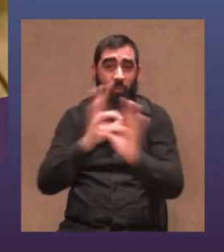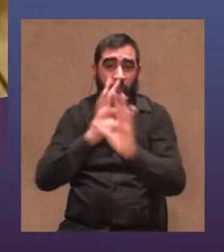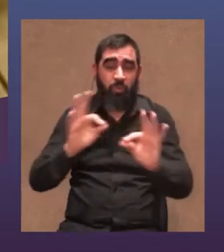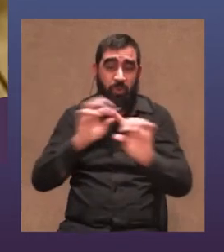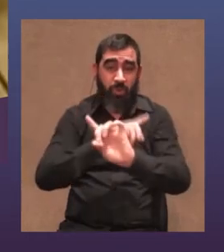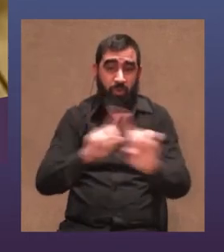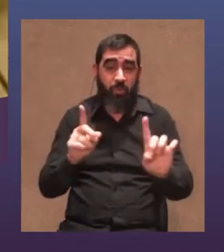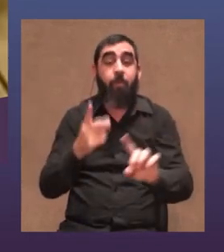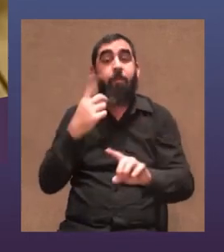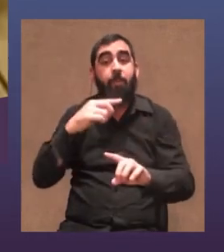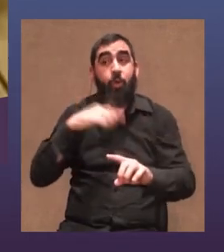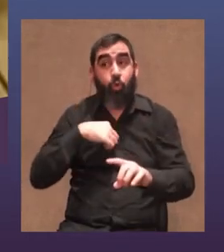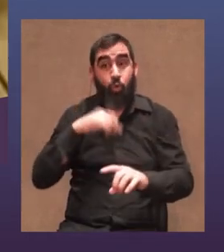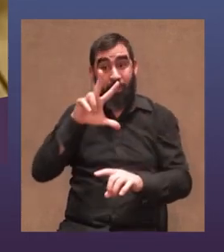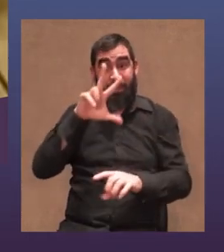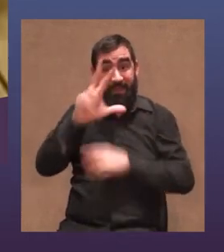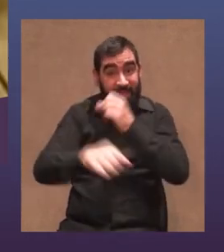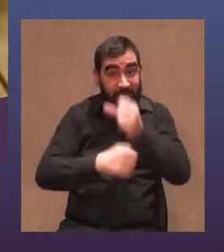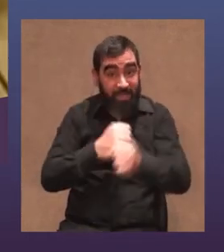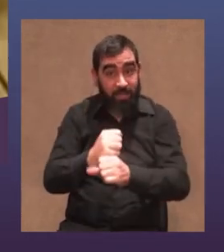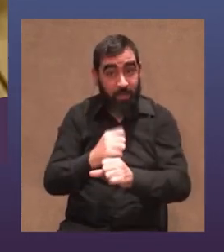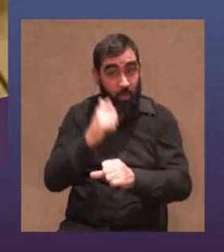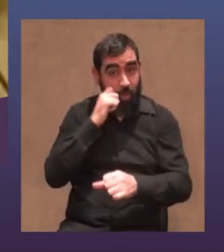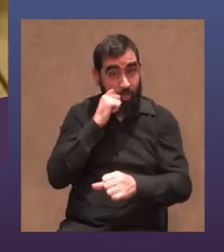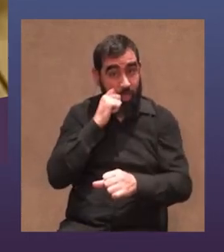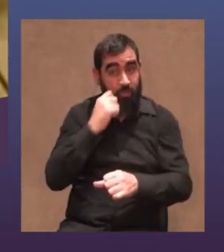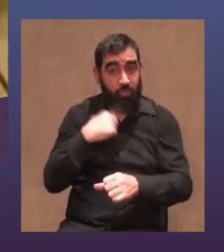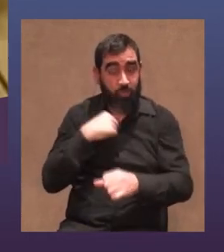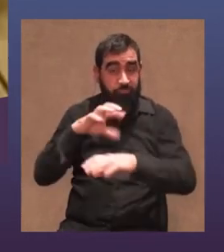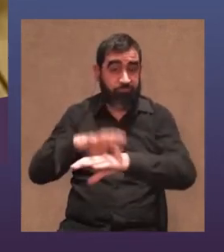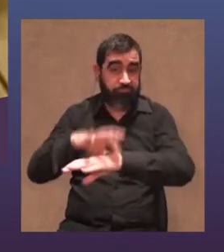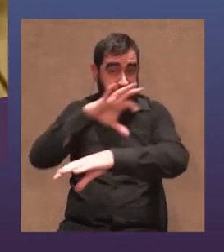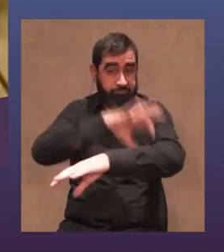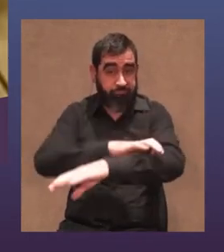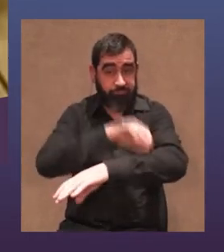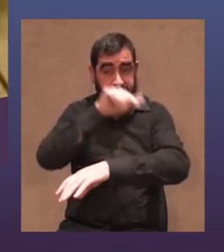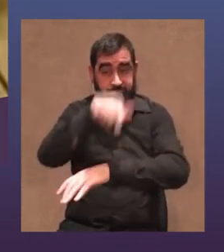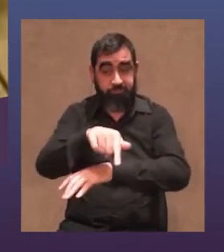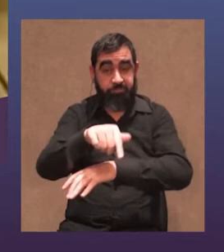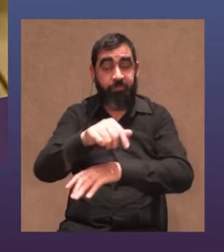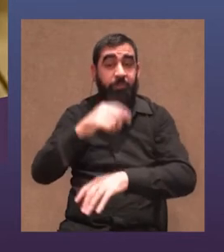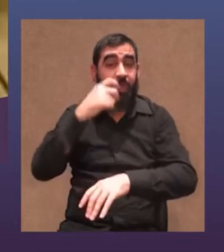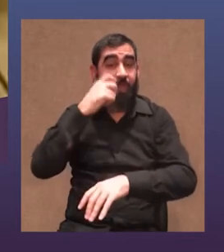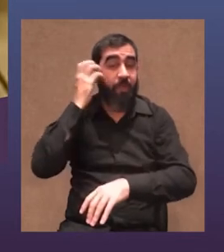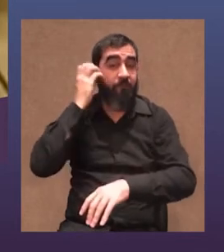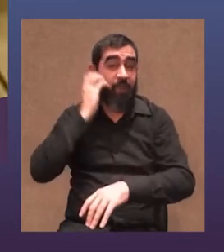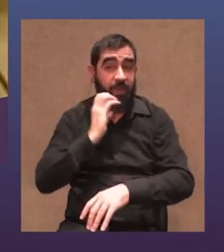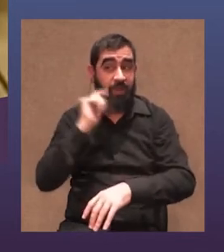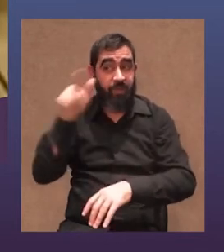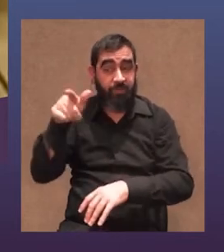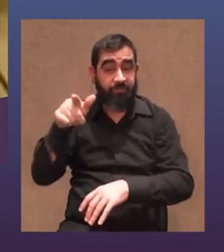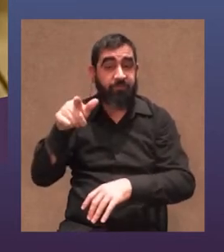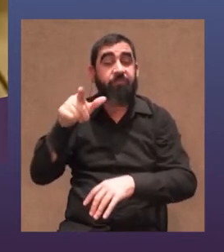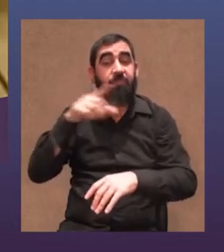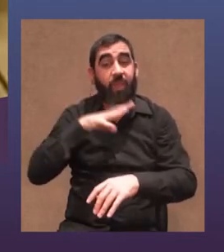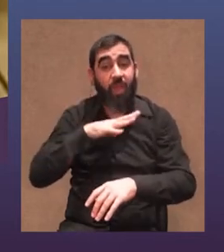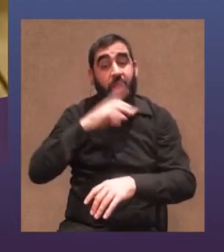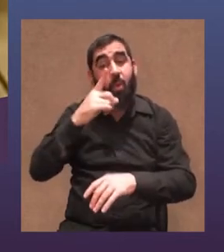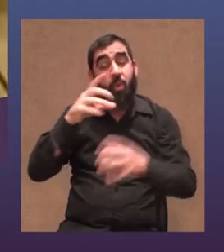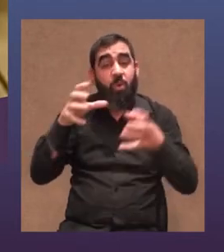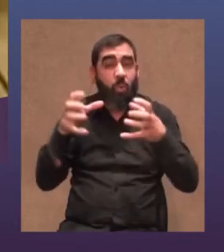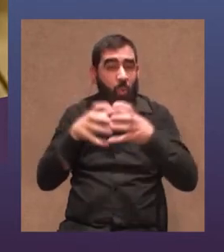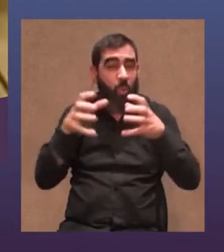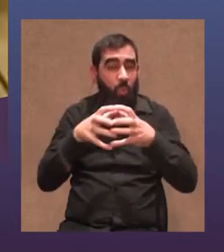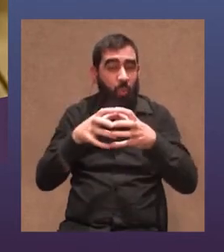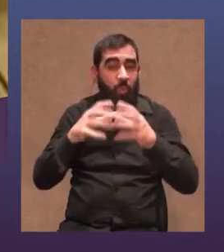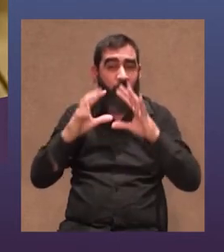Pero cuando tenía 3 años, yo iba a un kindergarten en el José Pedro Varela y tenían una orquestita